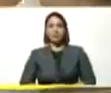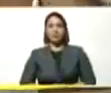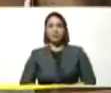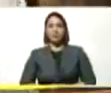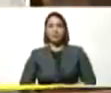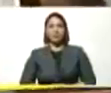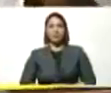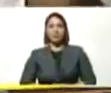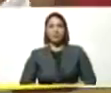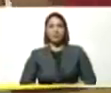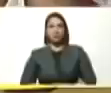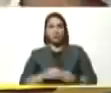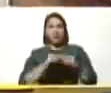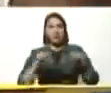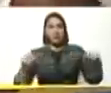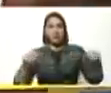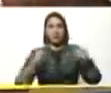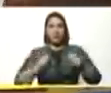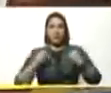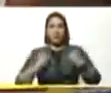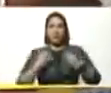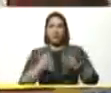En la tierra donde vivió el gran